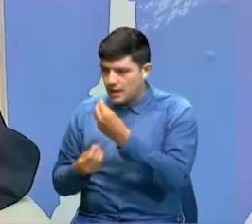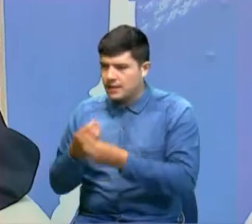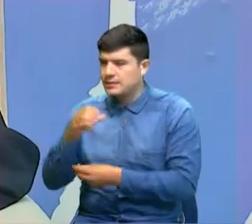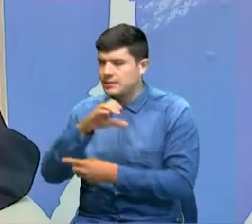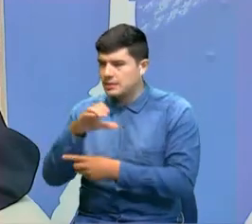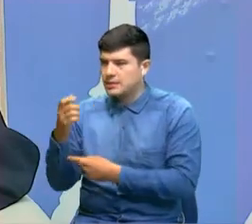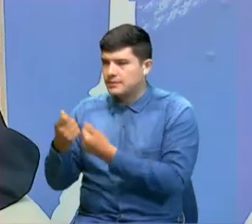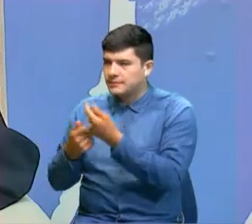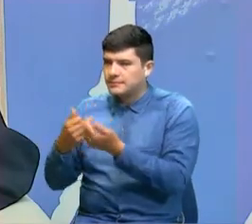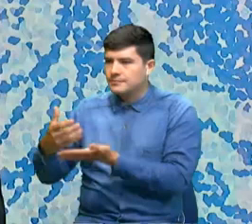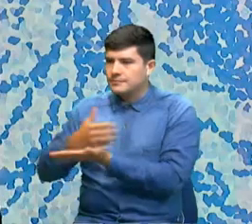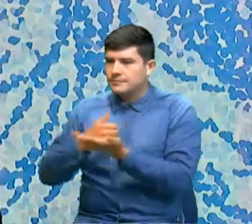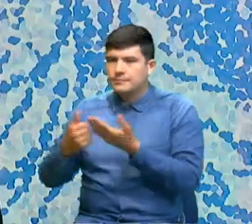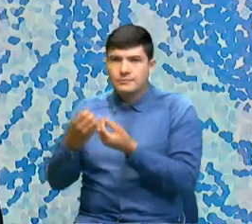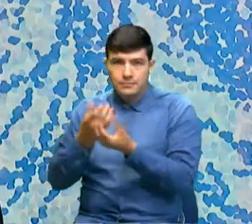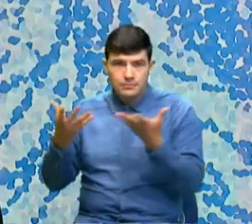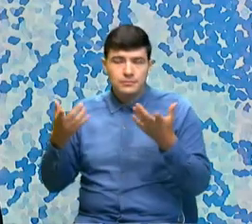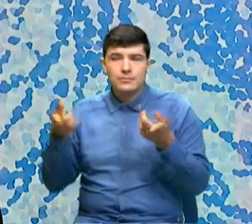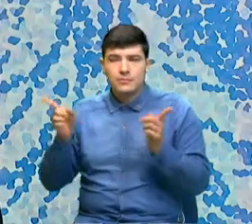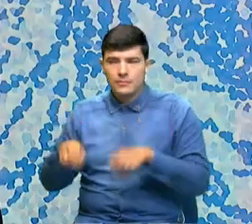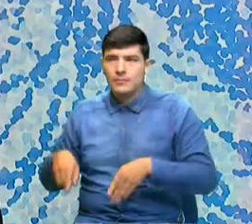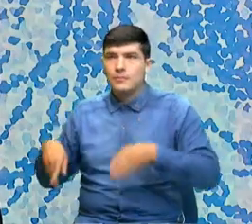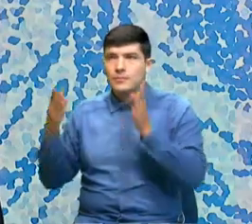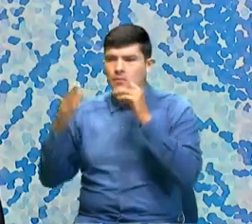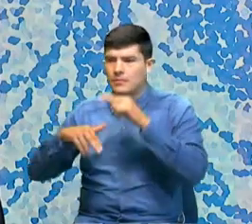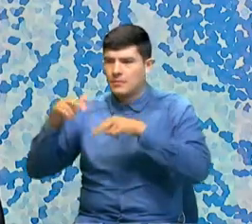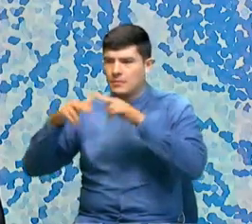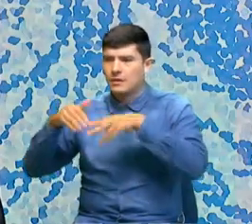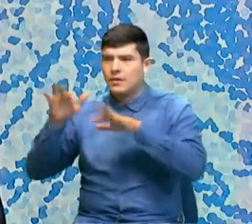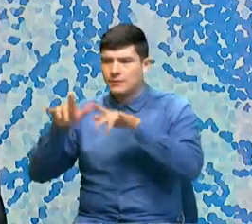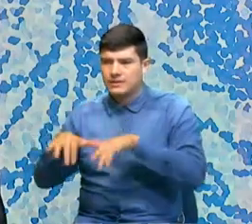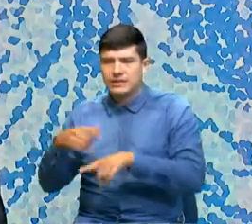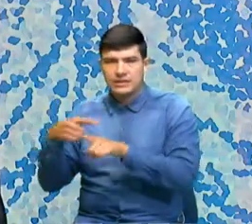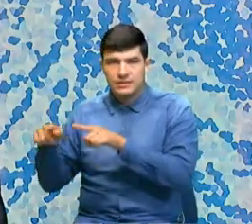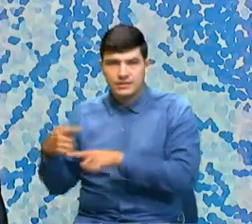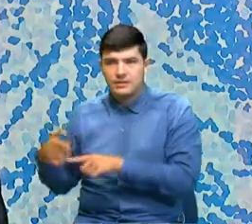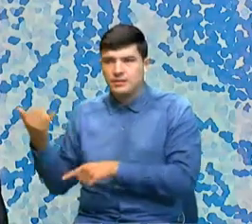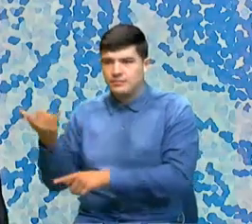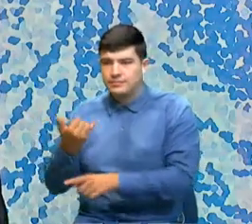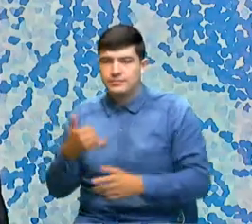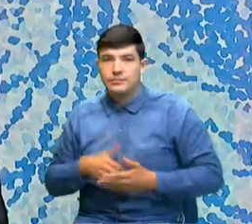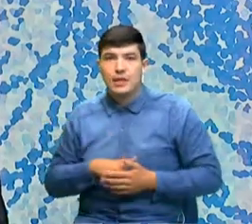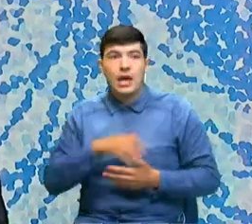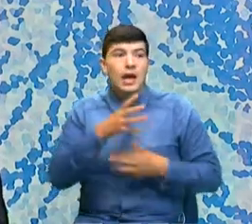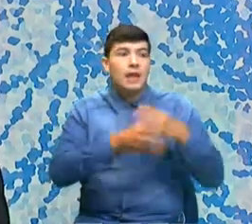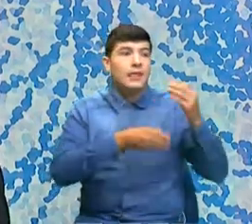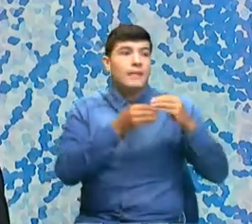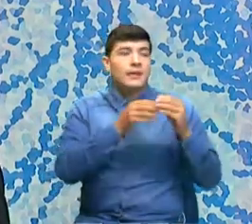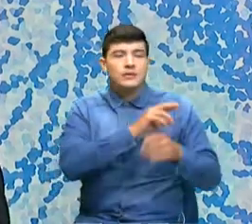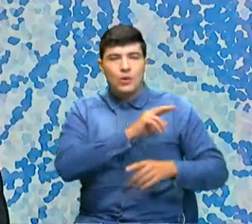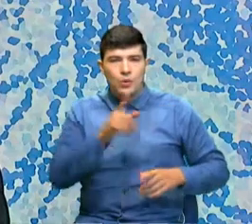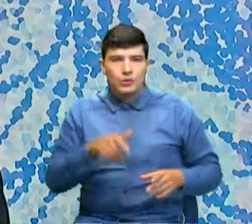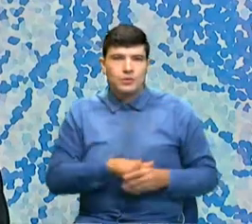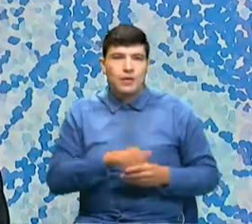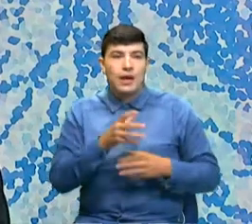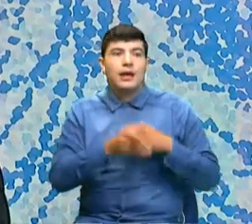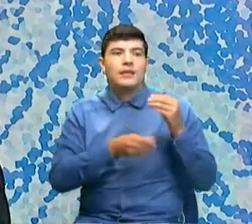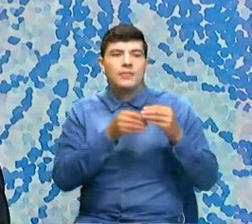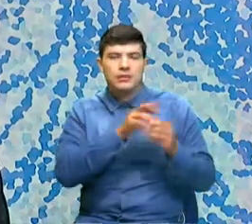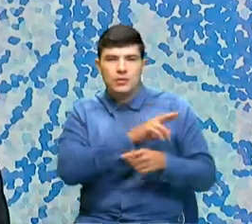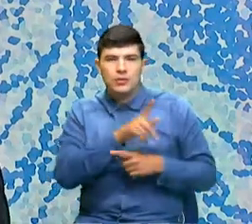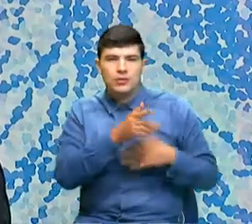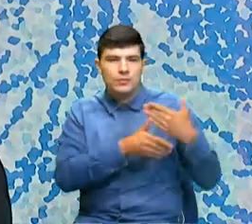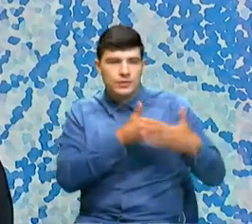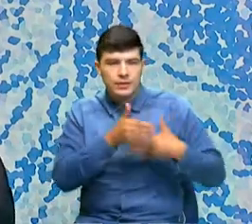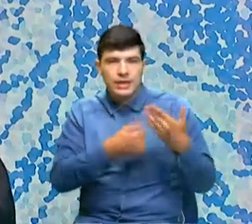comerciales? Centros comerciales, muchos edificios de oficinas. Bien. Y esto. Existe otra figura